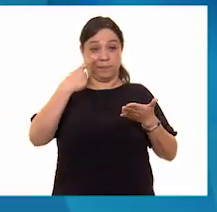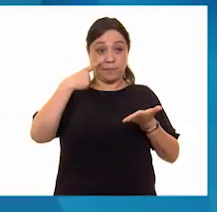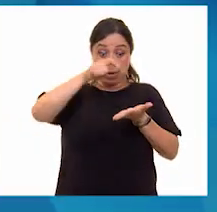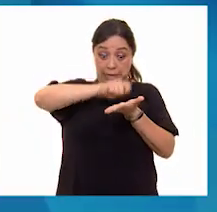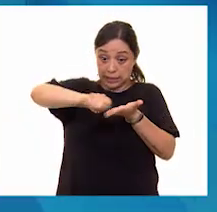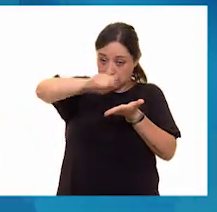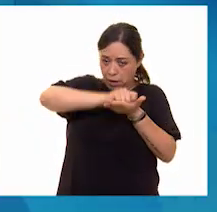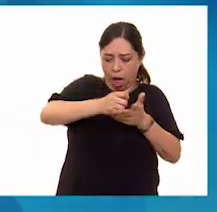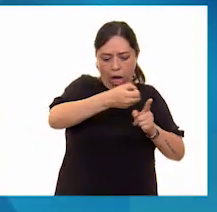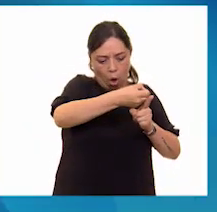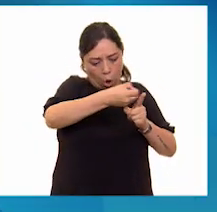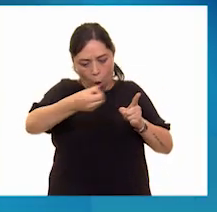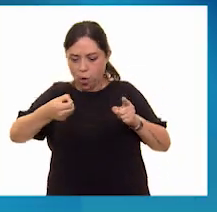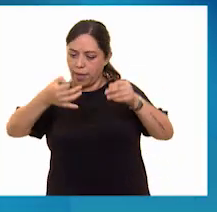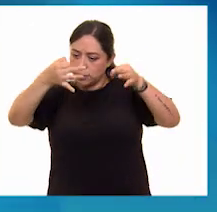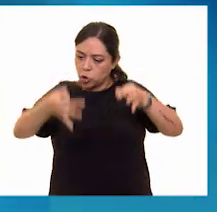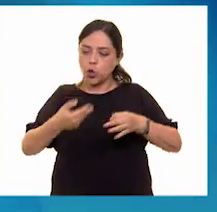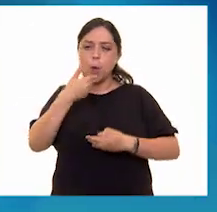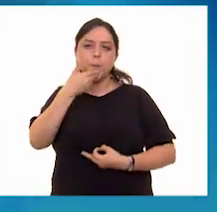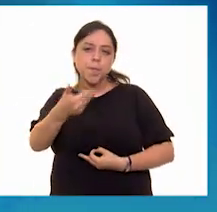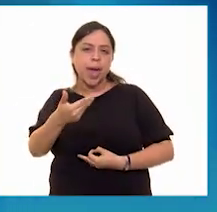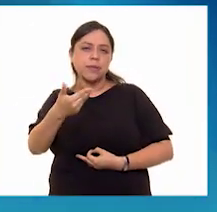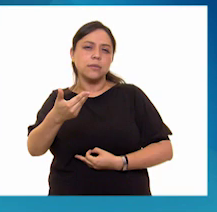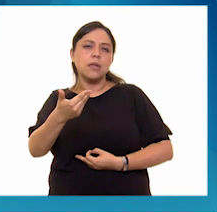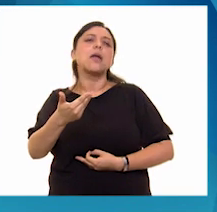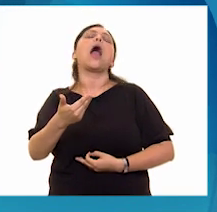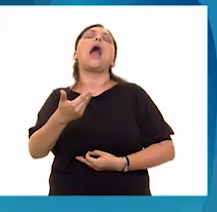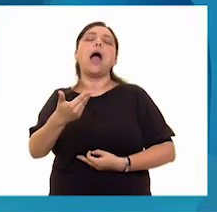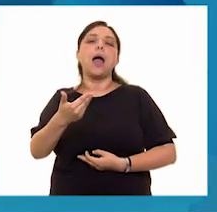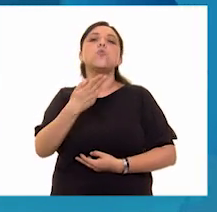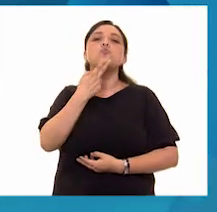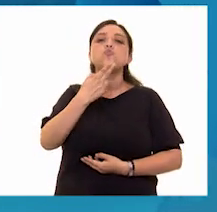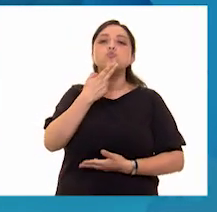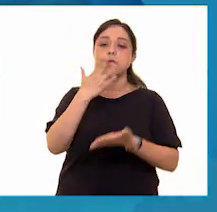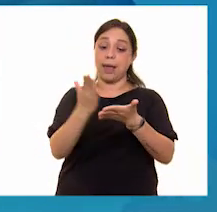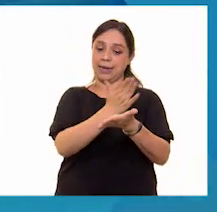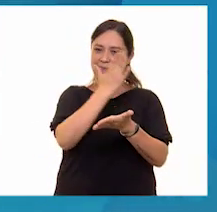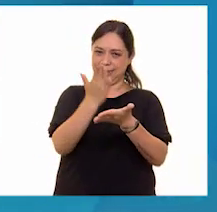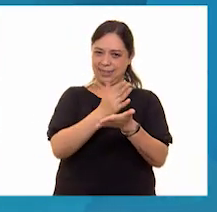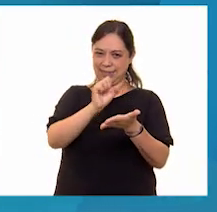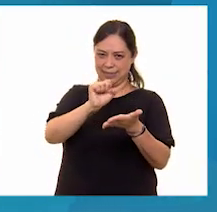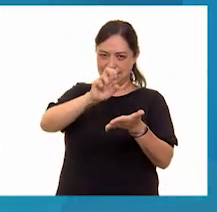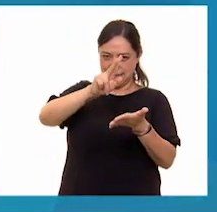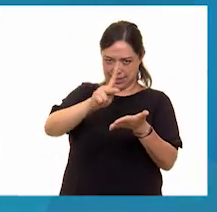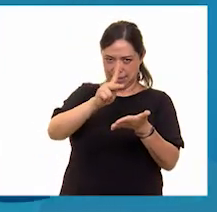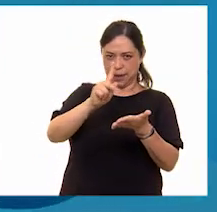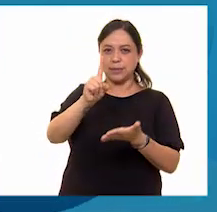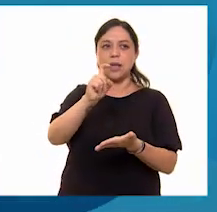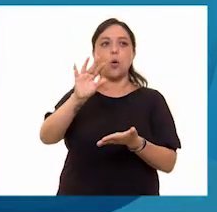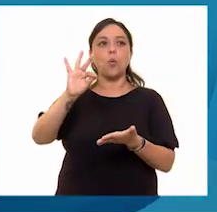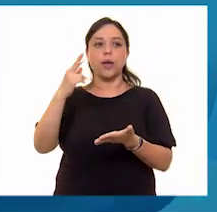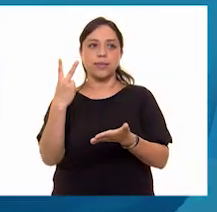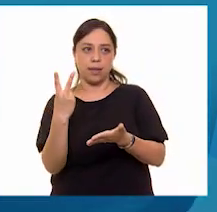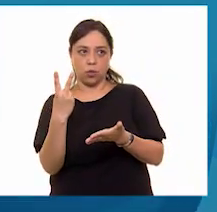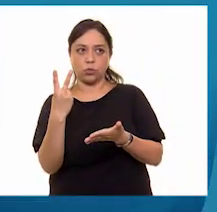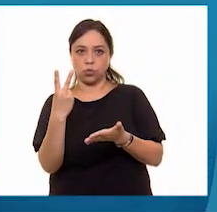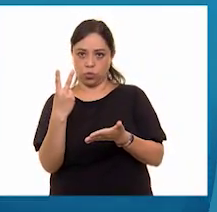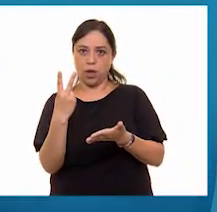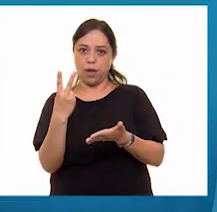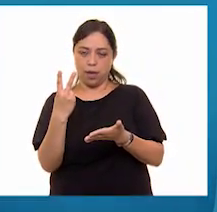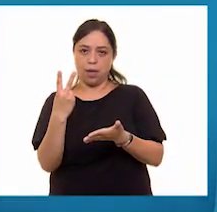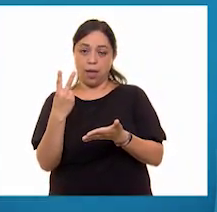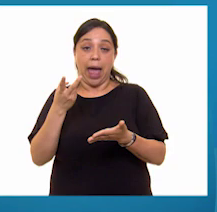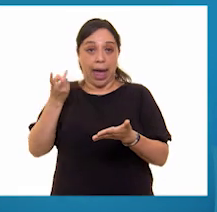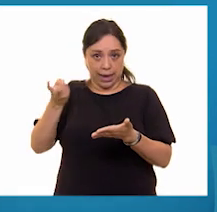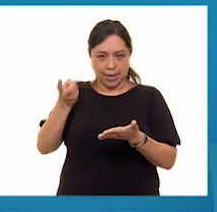escrito, vamos a guiarnos con la información que aparece en la página 142 del libro de texto. María, ¿nos puedes